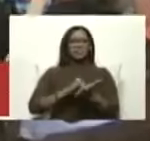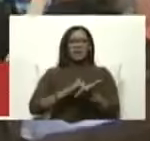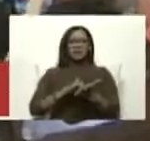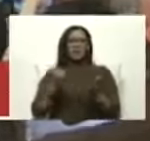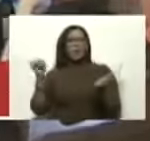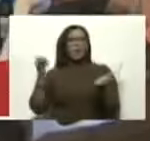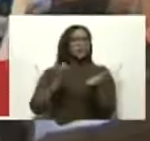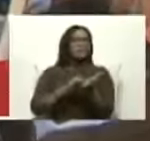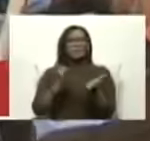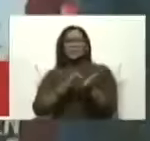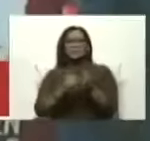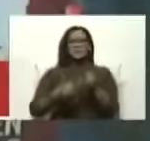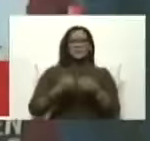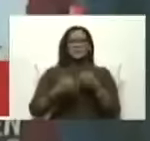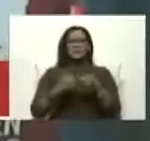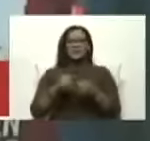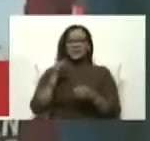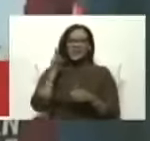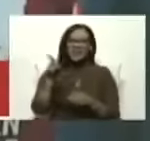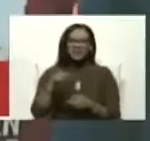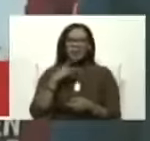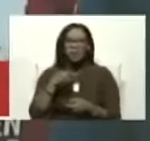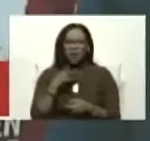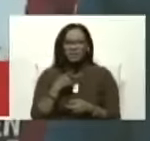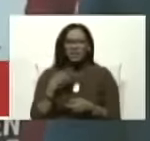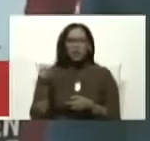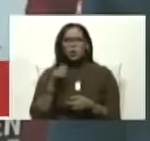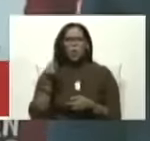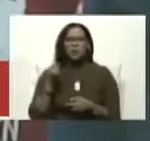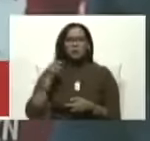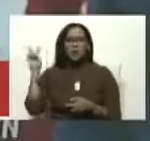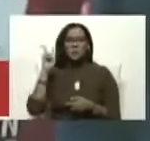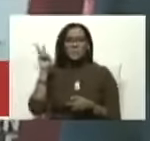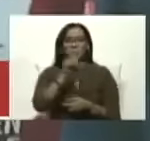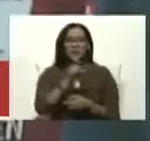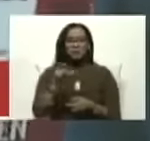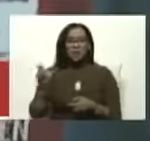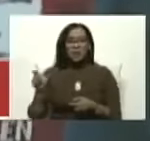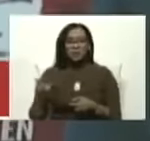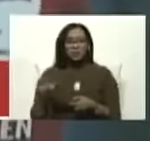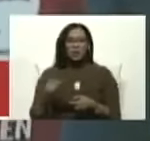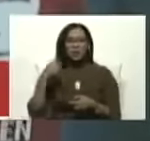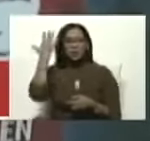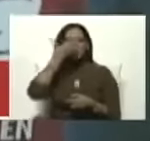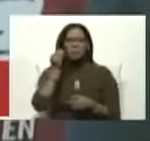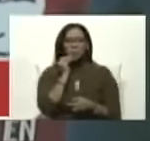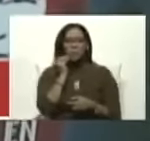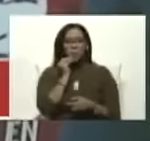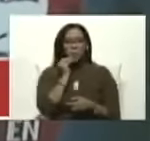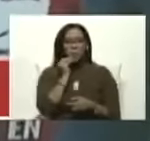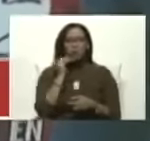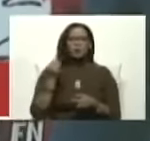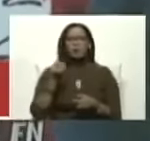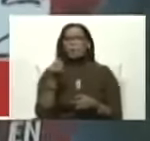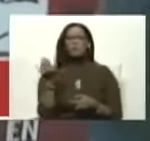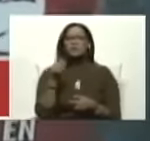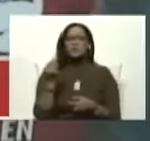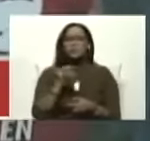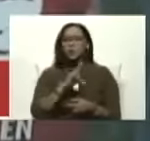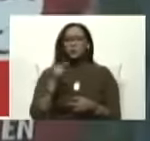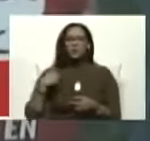whatsappeando. Eso creen que es la política, como si los venezolanos y las venezolanas fuéramos tontos, como si no tuviéramos